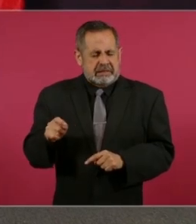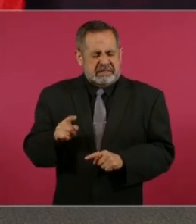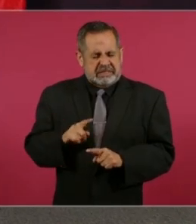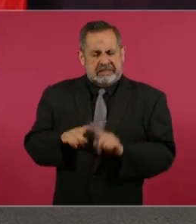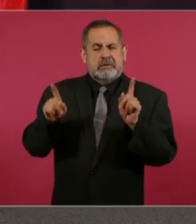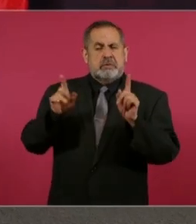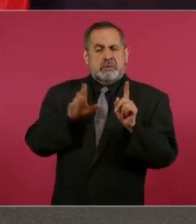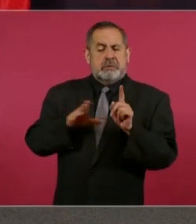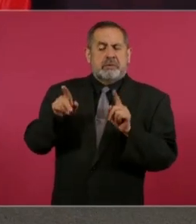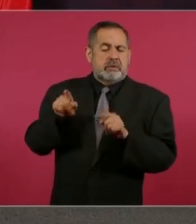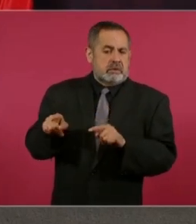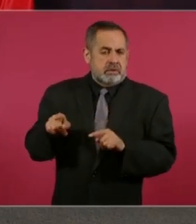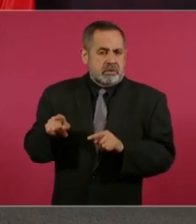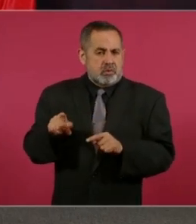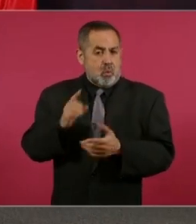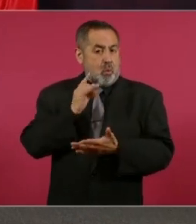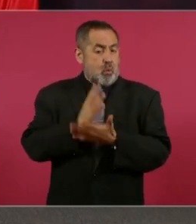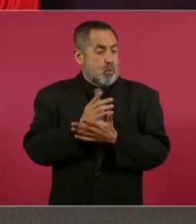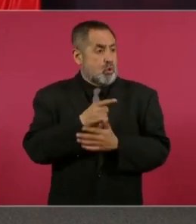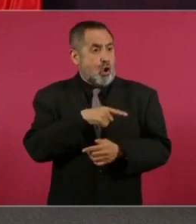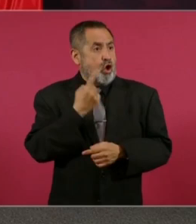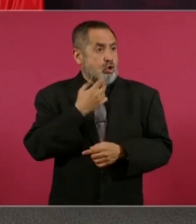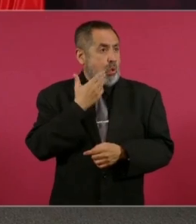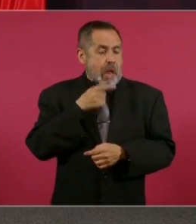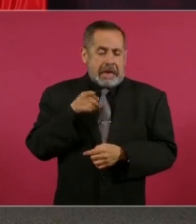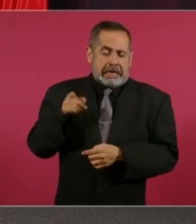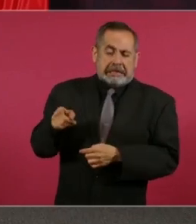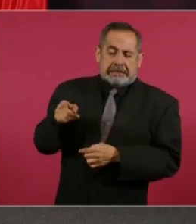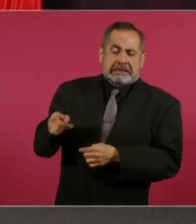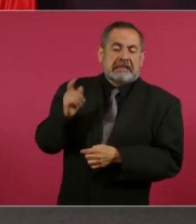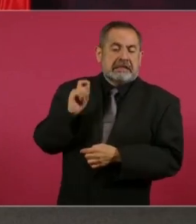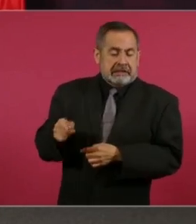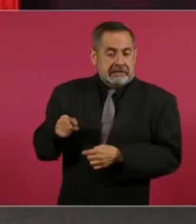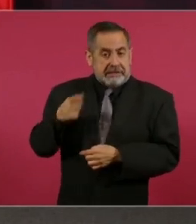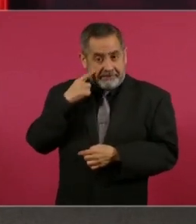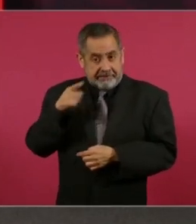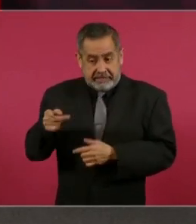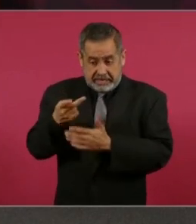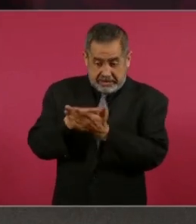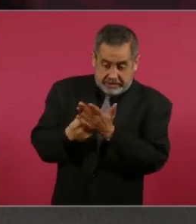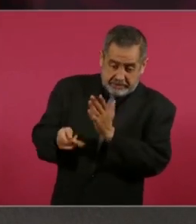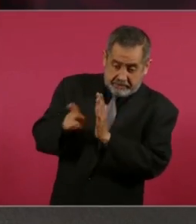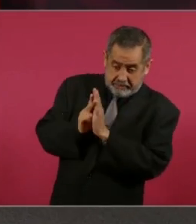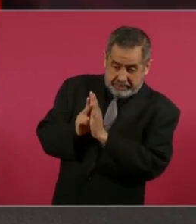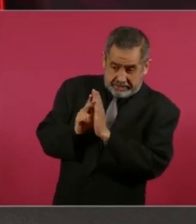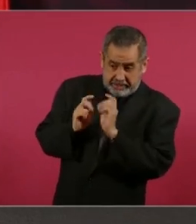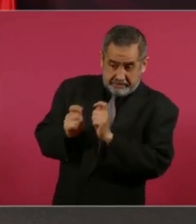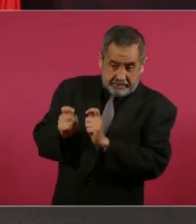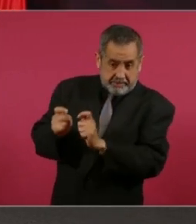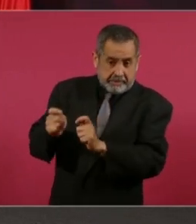extraordinario, único, que en todas esas basificaciones